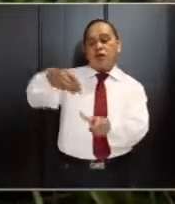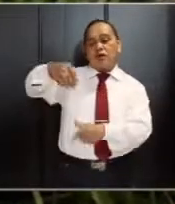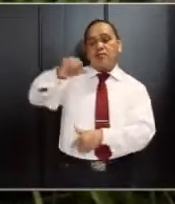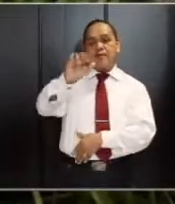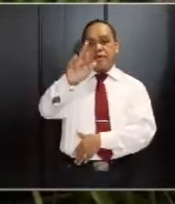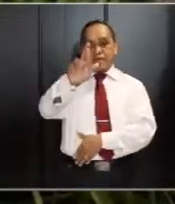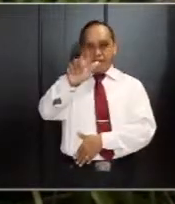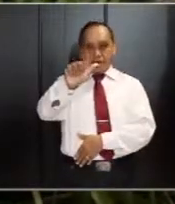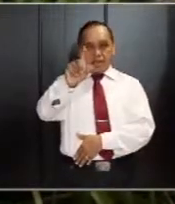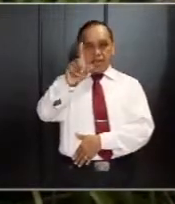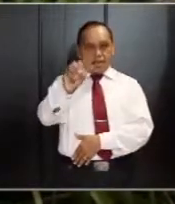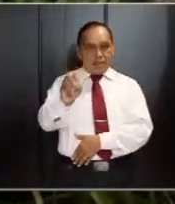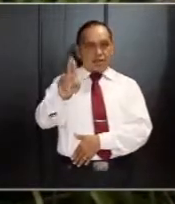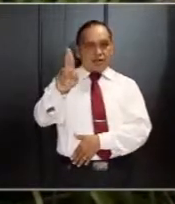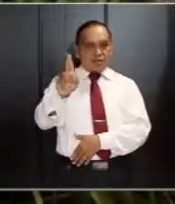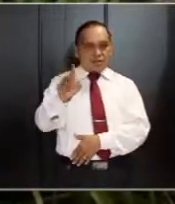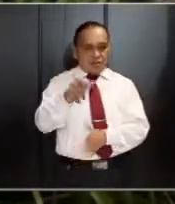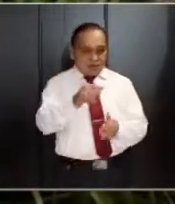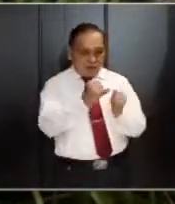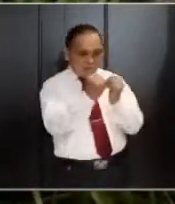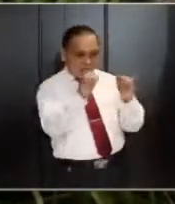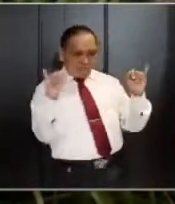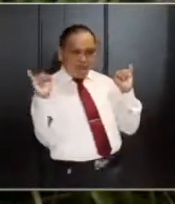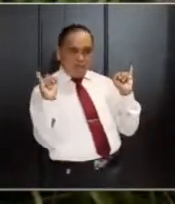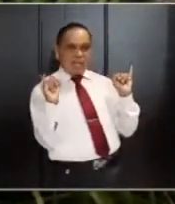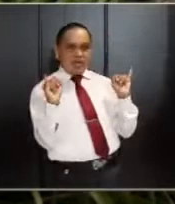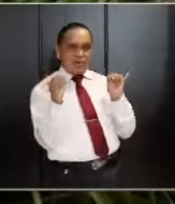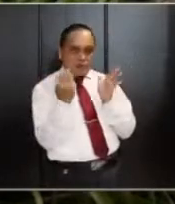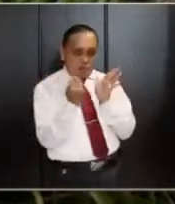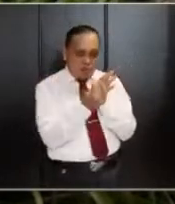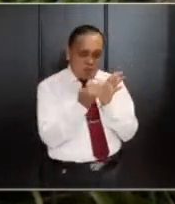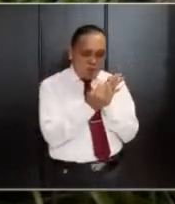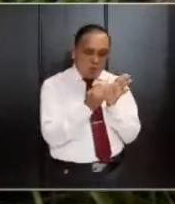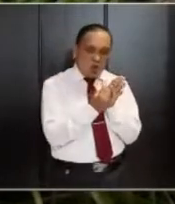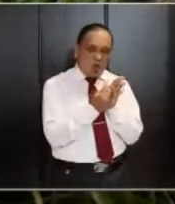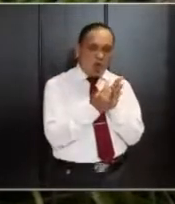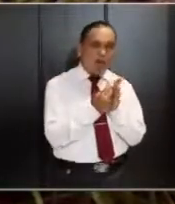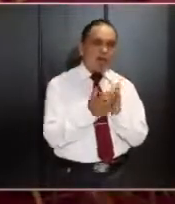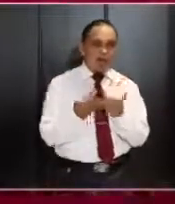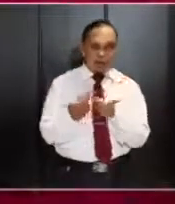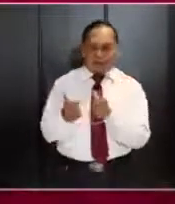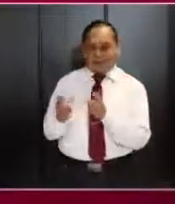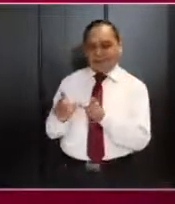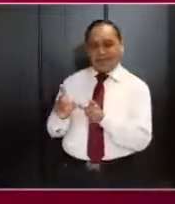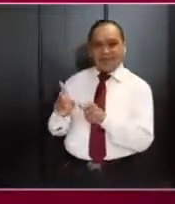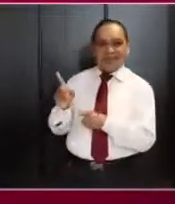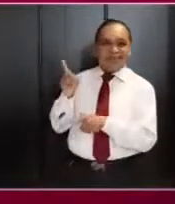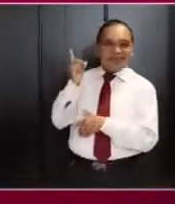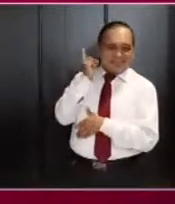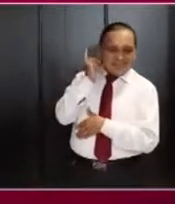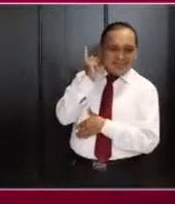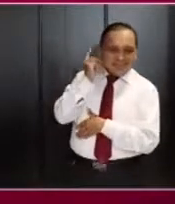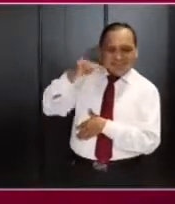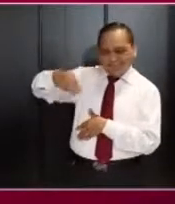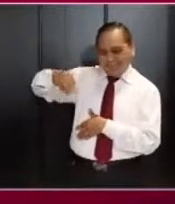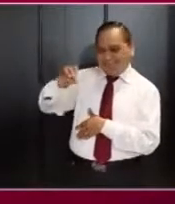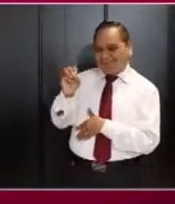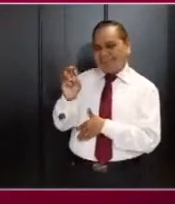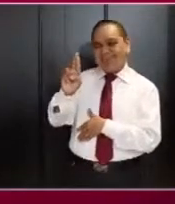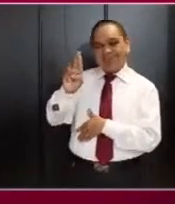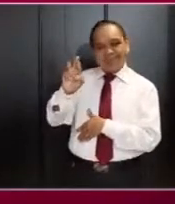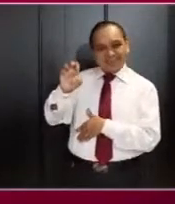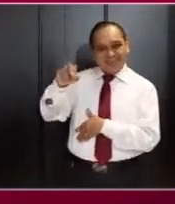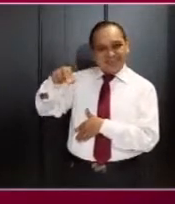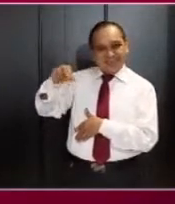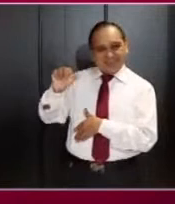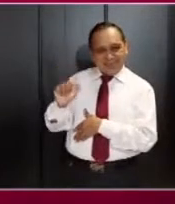inauguró casi a escondidas y que le recordaron diputados de Morena de que era obra del presidente López Obrador y no